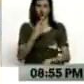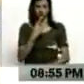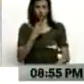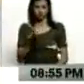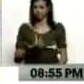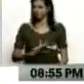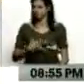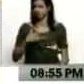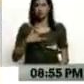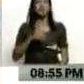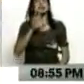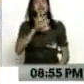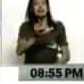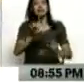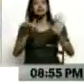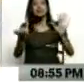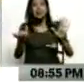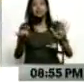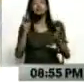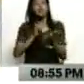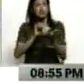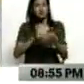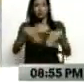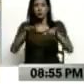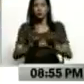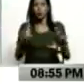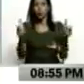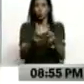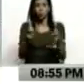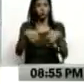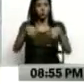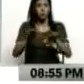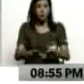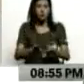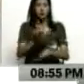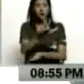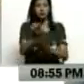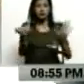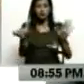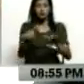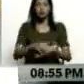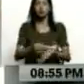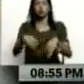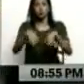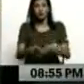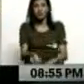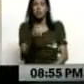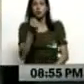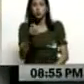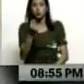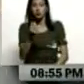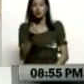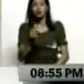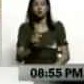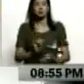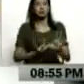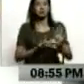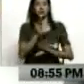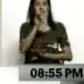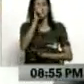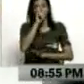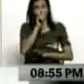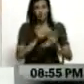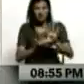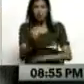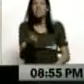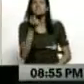cuero de fueron 36 imagínate 36 nosotros no suspendimos ni una sola en